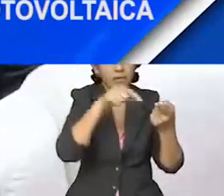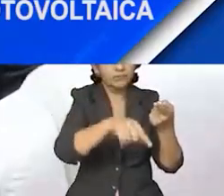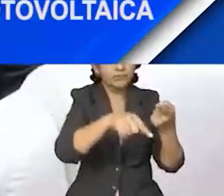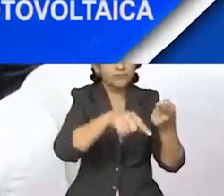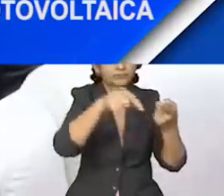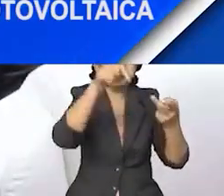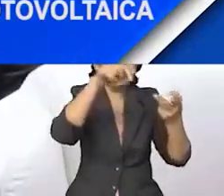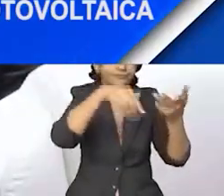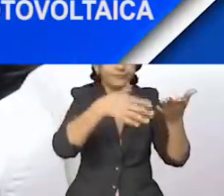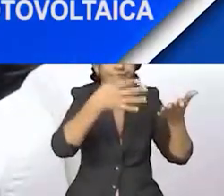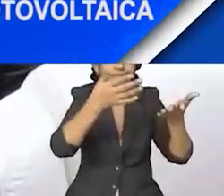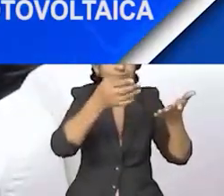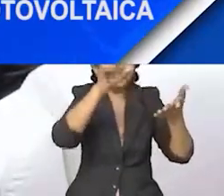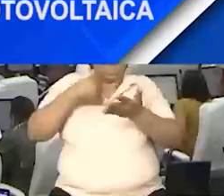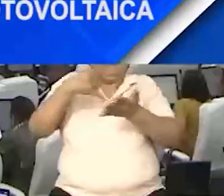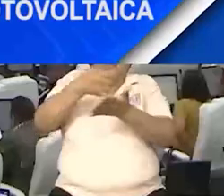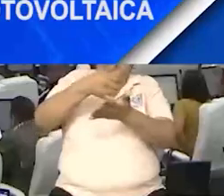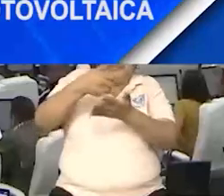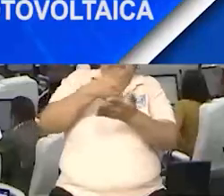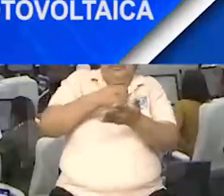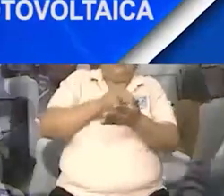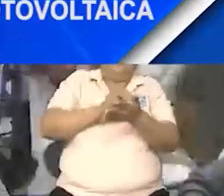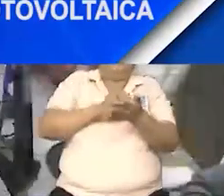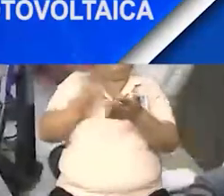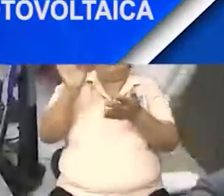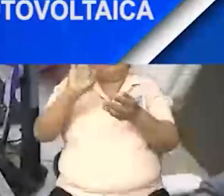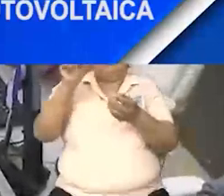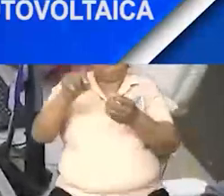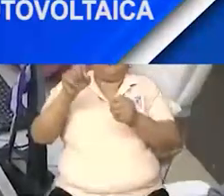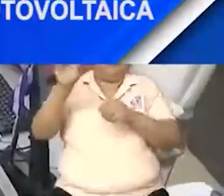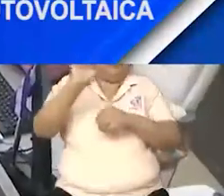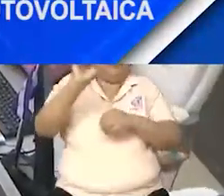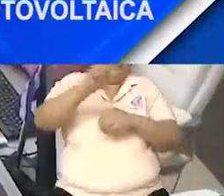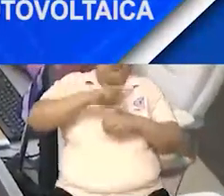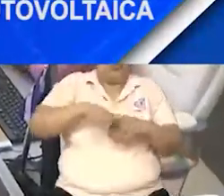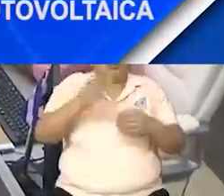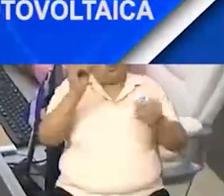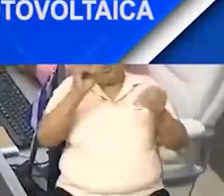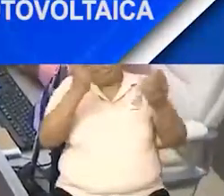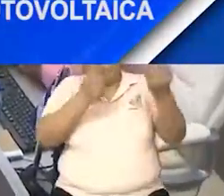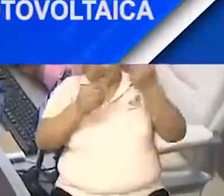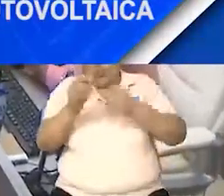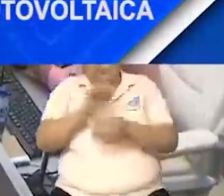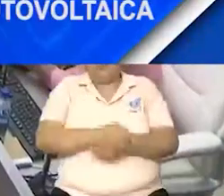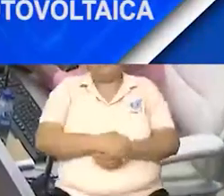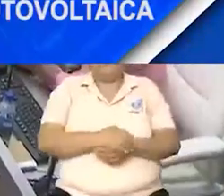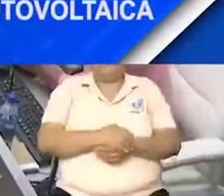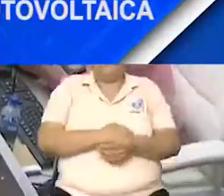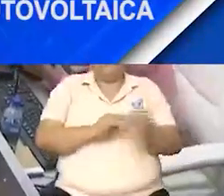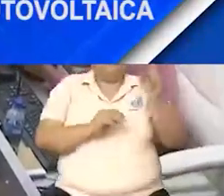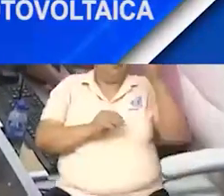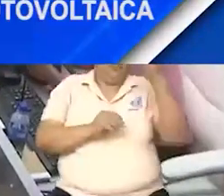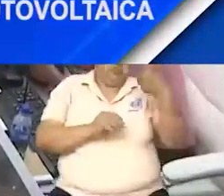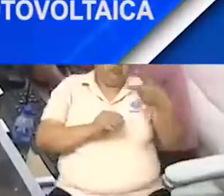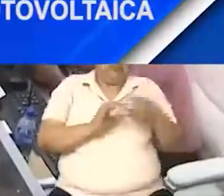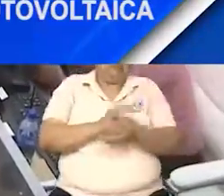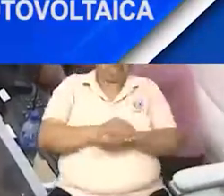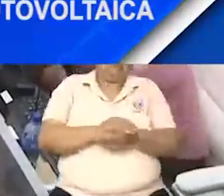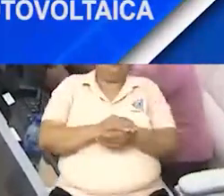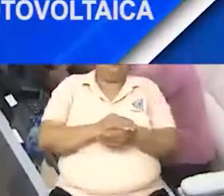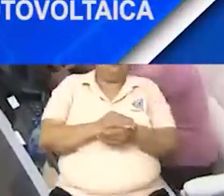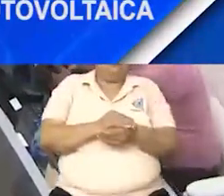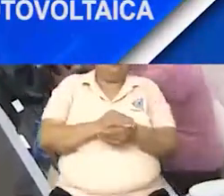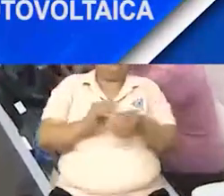también sumamente ineficiente las condiciones del financiamiento de los 65.9 millones de euros